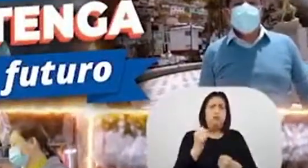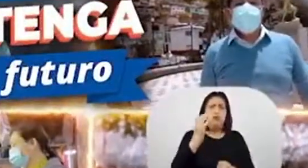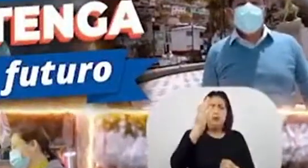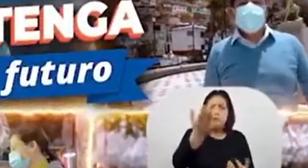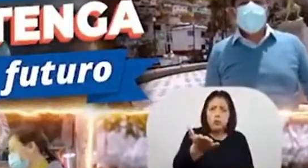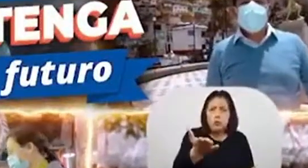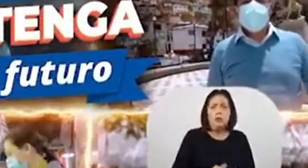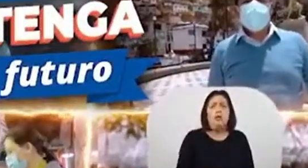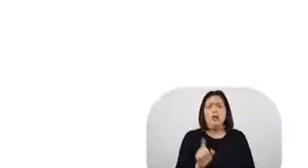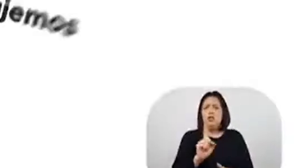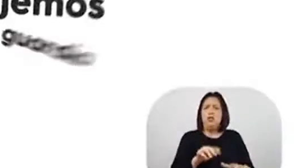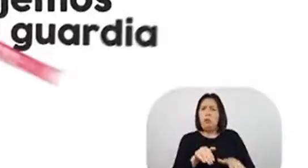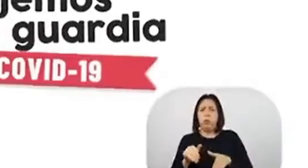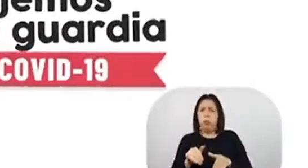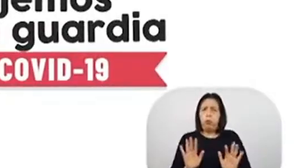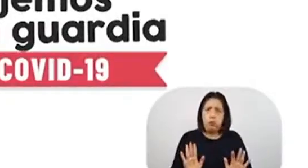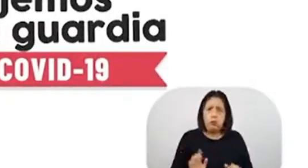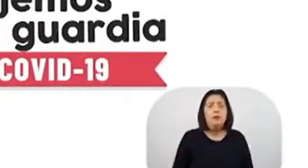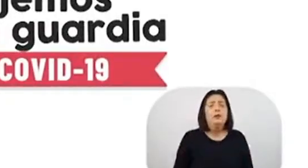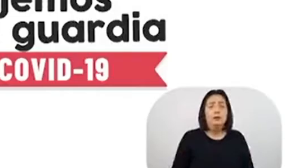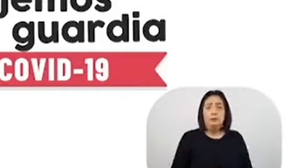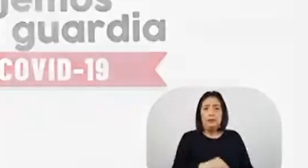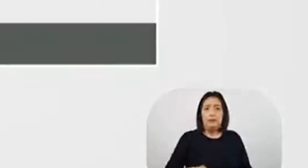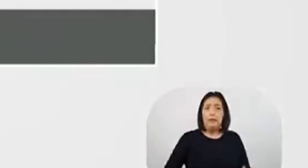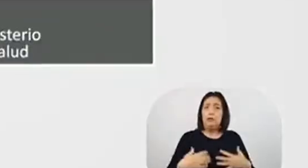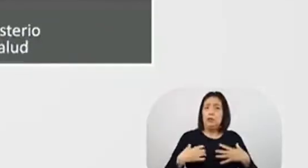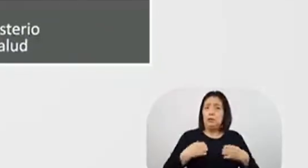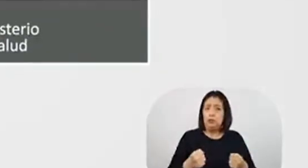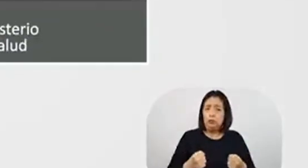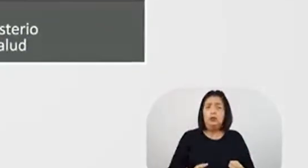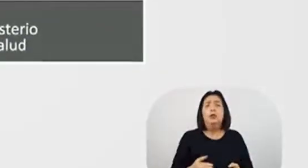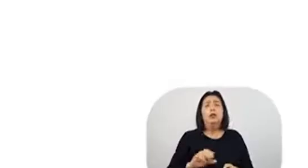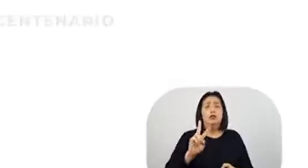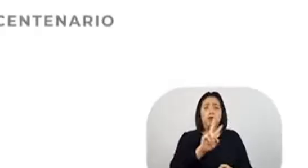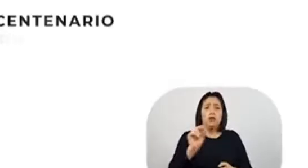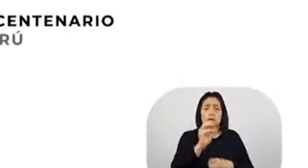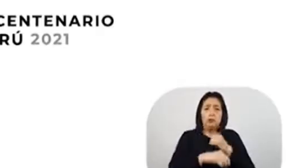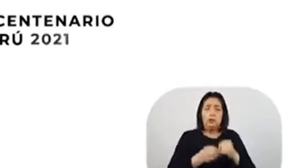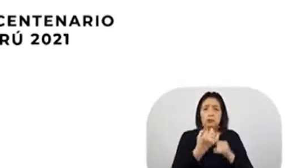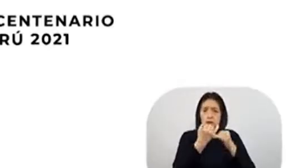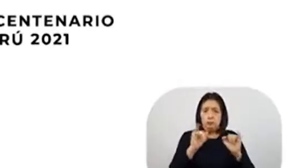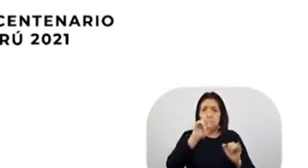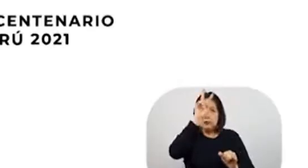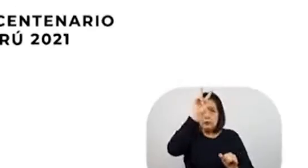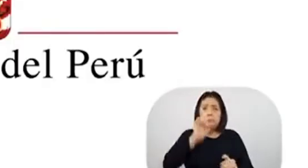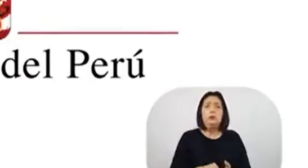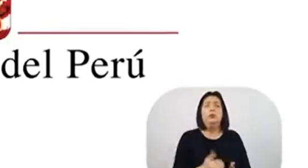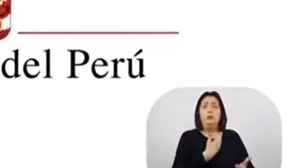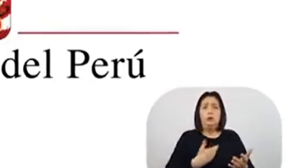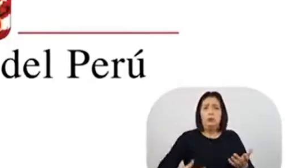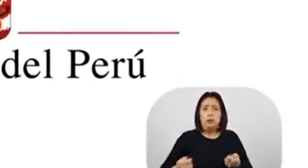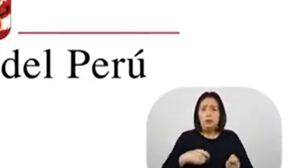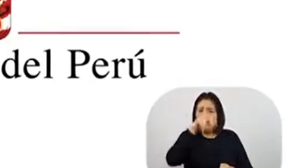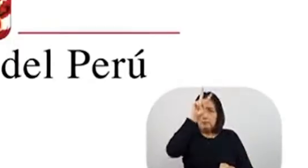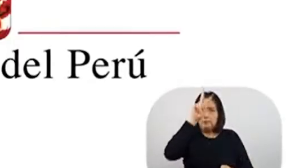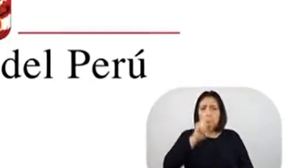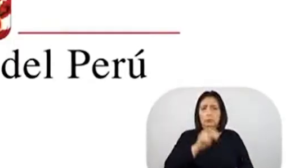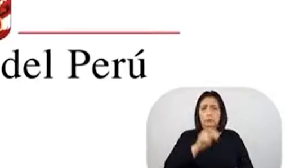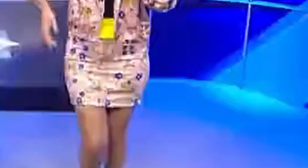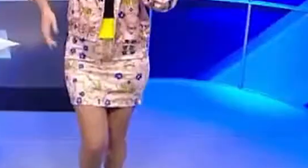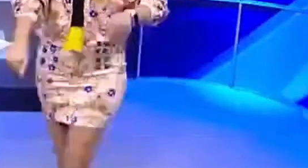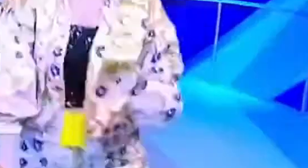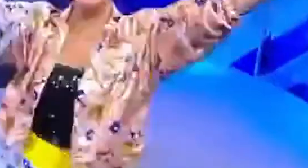detenga nuestro futuro. No bajemos la guardia. Ministerio de Salud. Bicentenario del Perú. Gobierno del